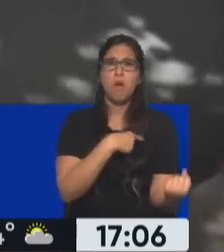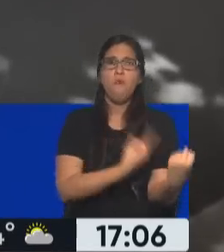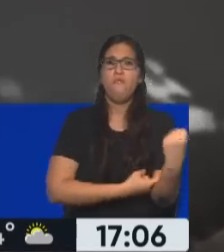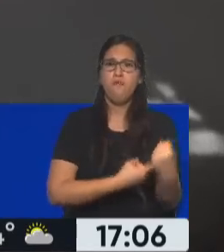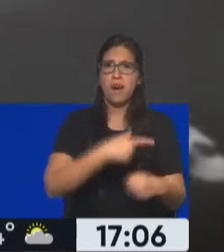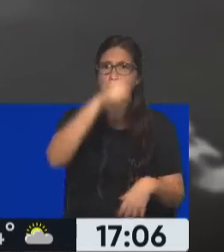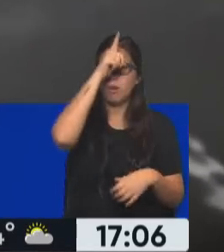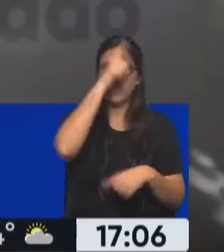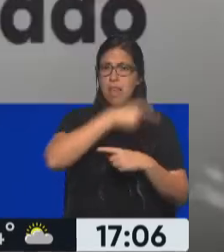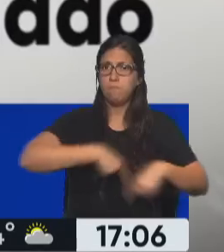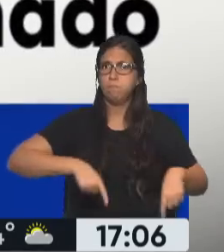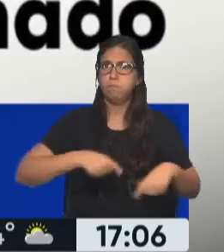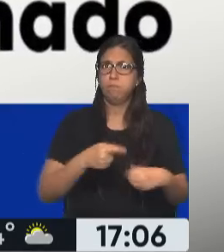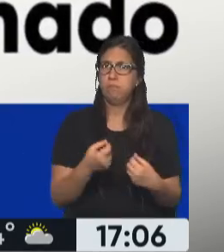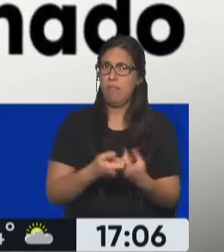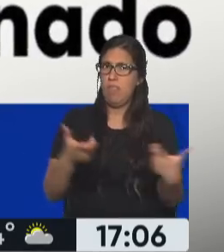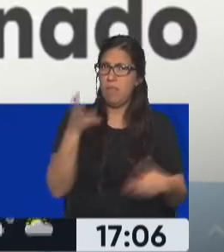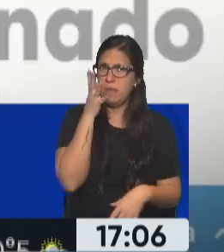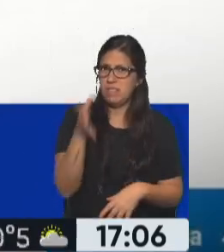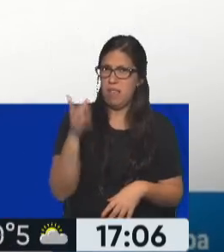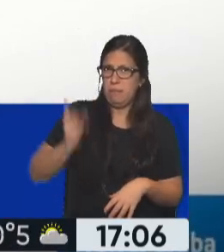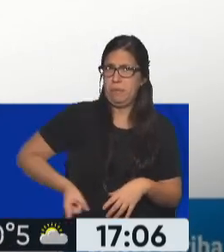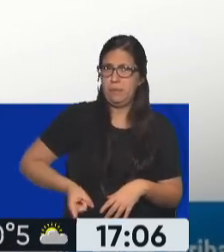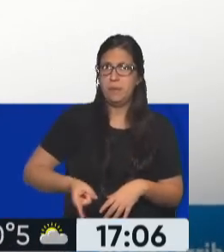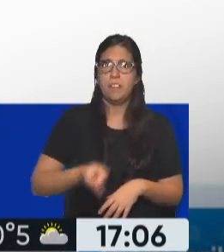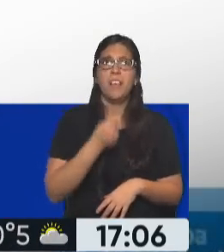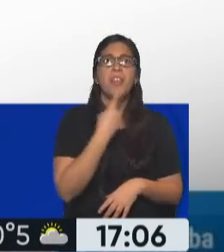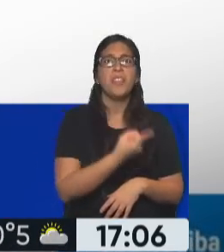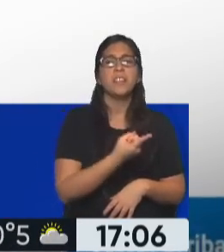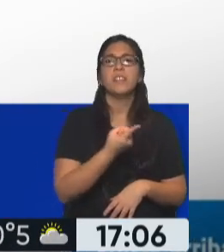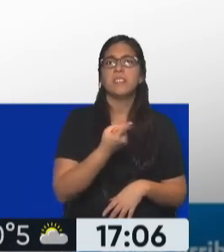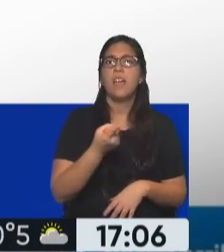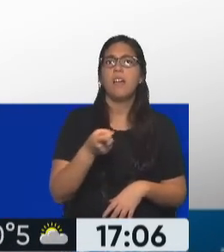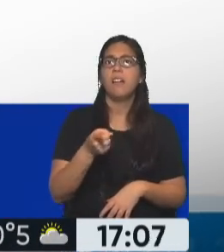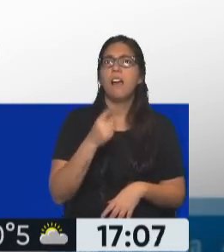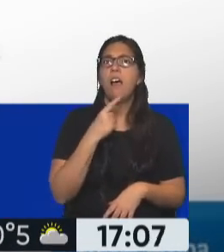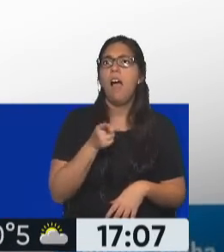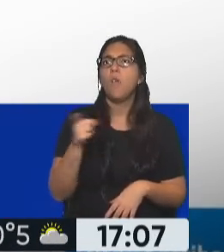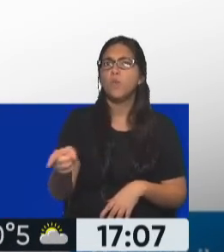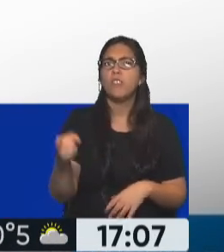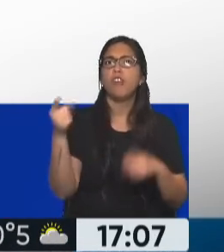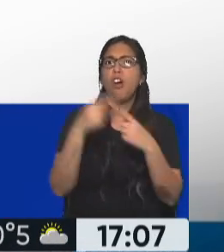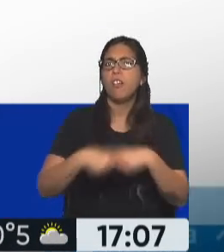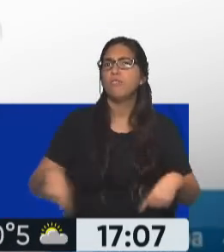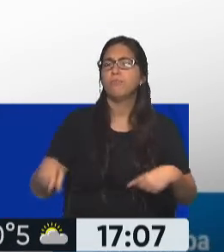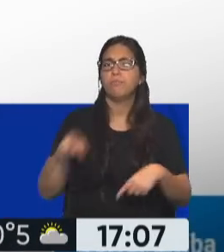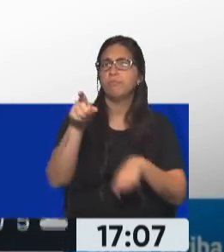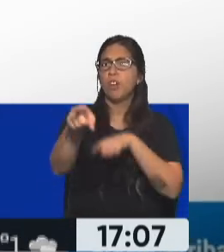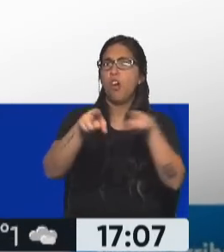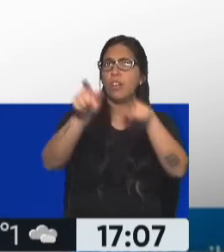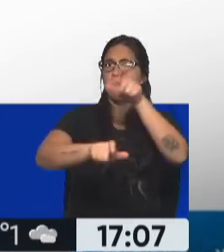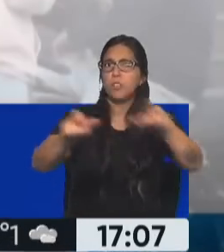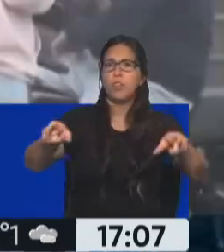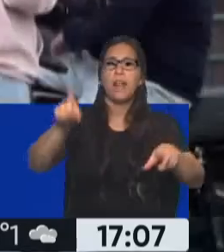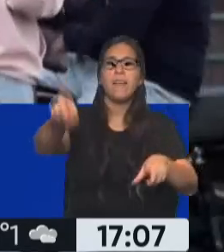chavista. En un comunicado, Turk se queja de las detenciones, acusaciones o imputaciones a numerosas personas por incitación